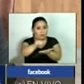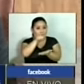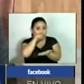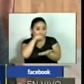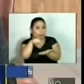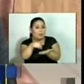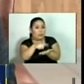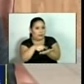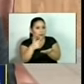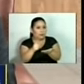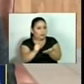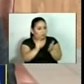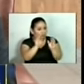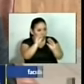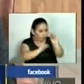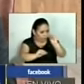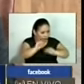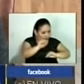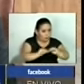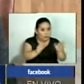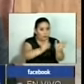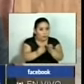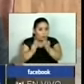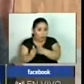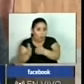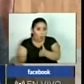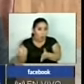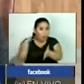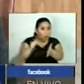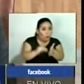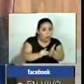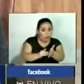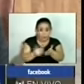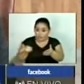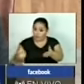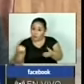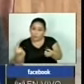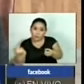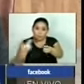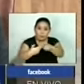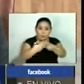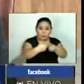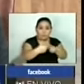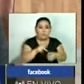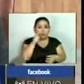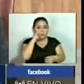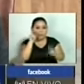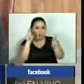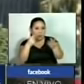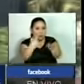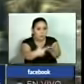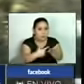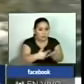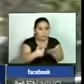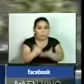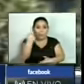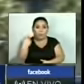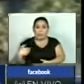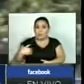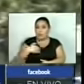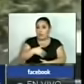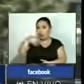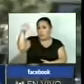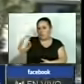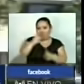ello habrá un plan de reingreso al centro educativo. Mientras esta situación se discute, el Ministerio de